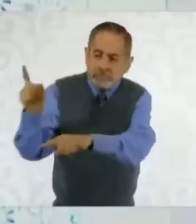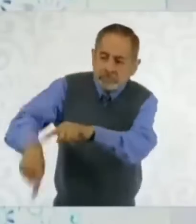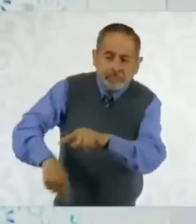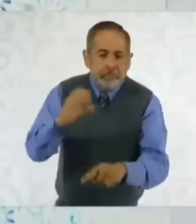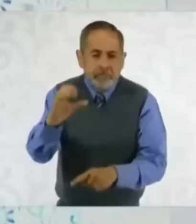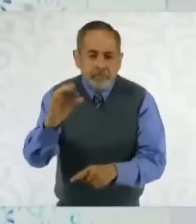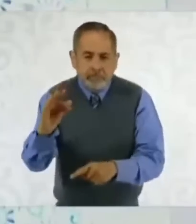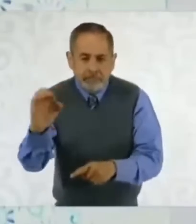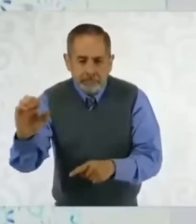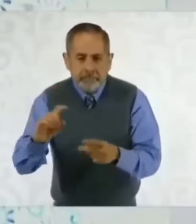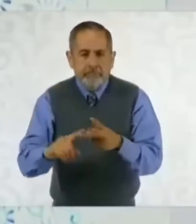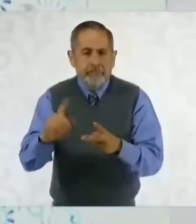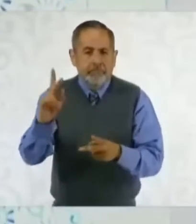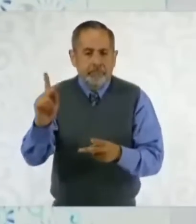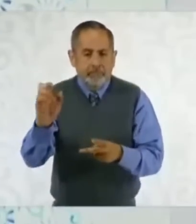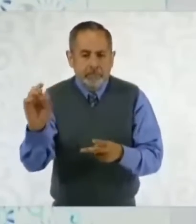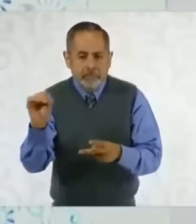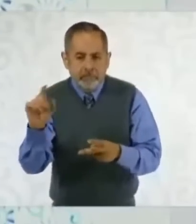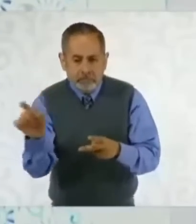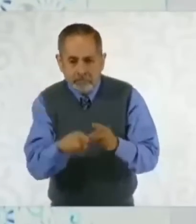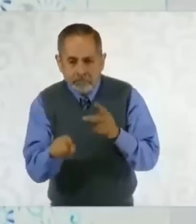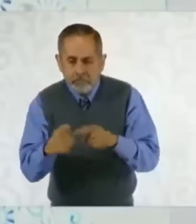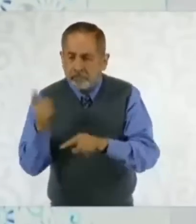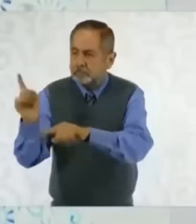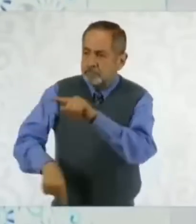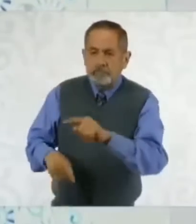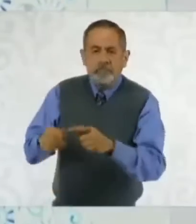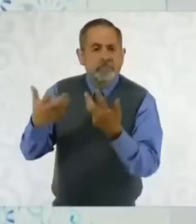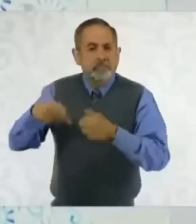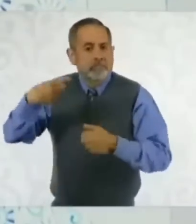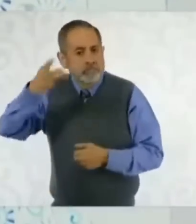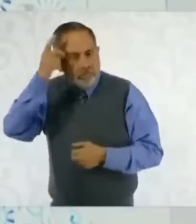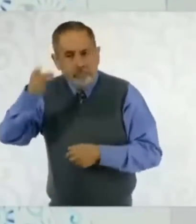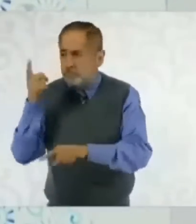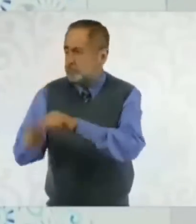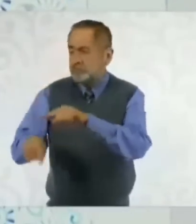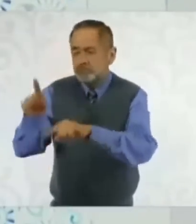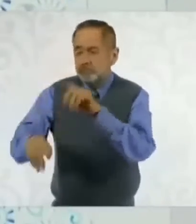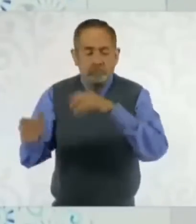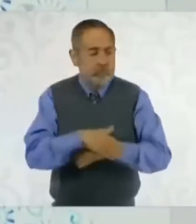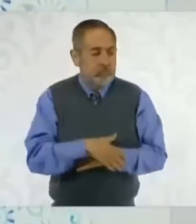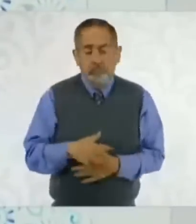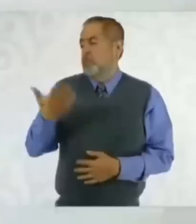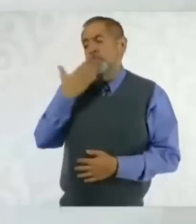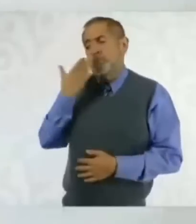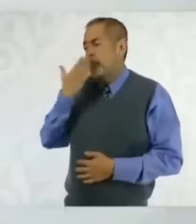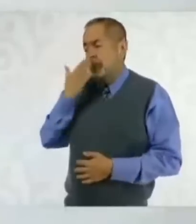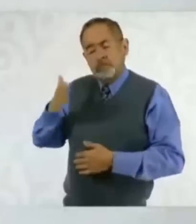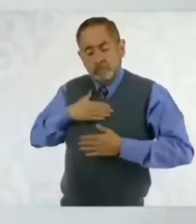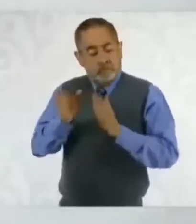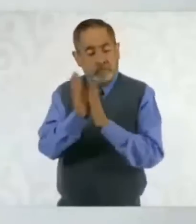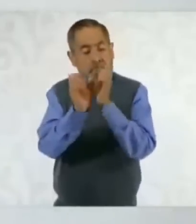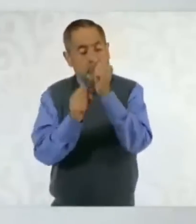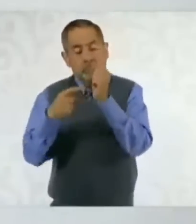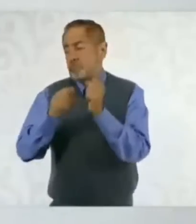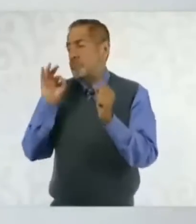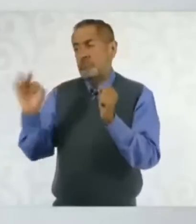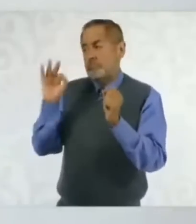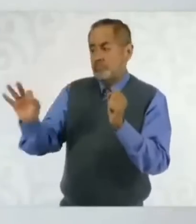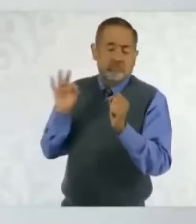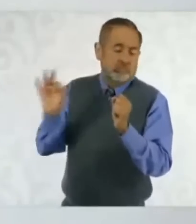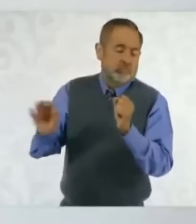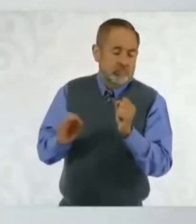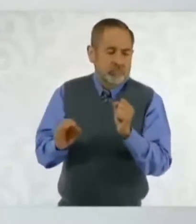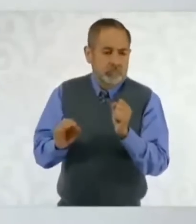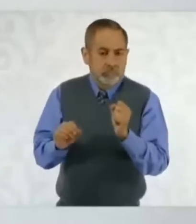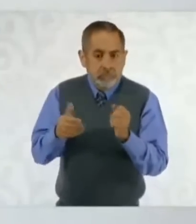que le quitaba a las mexicanas y a los mexicanos sus empresas públicas. Pero ahora no, cuando se trata de que el pueblo elija